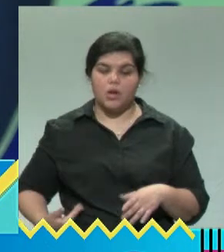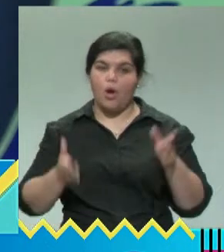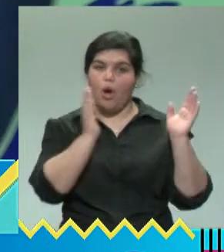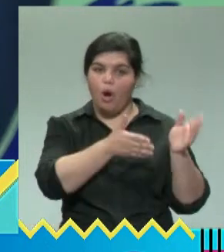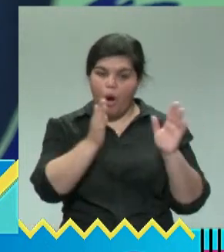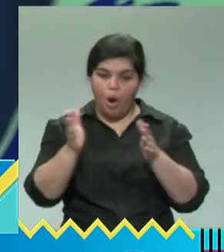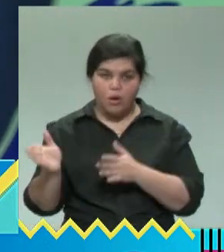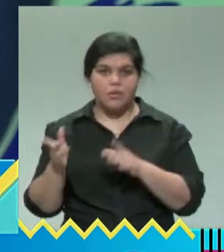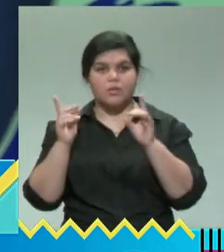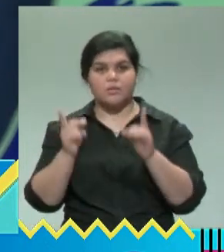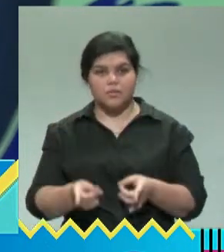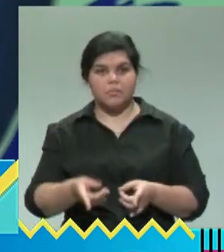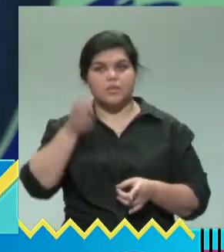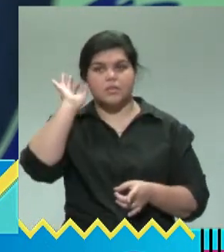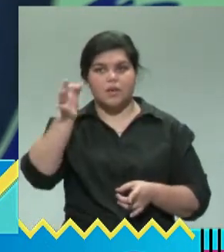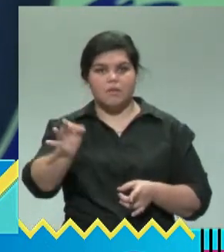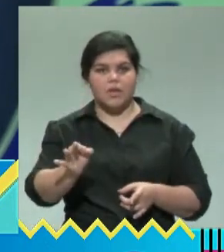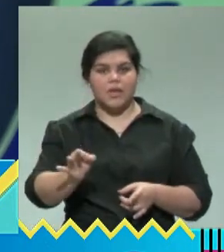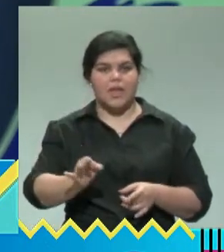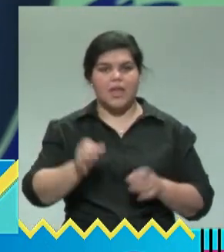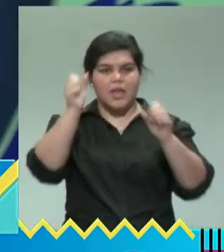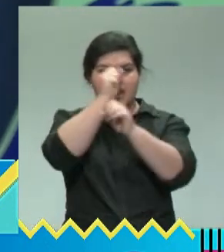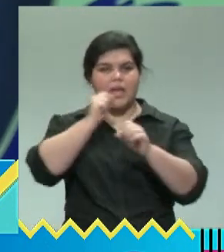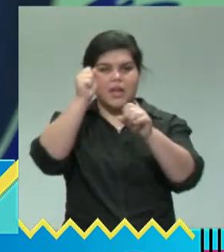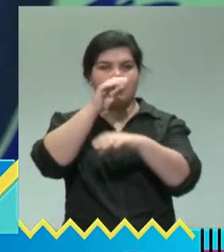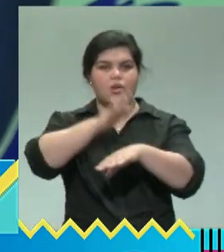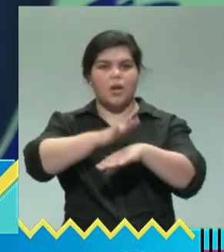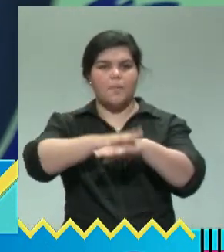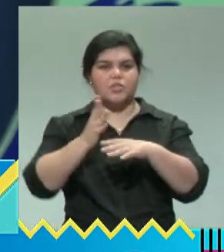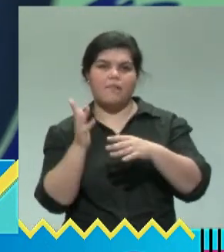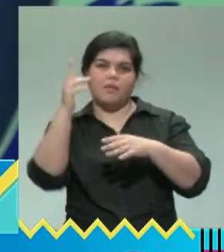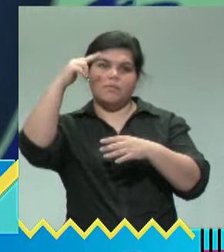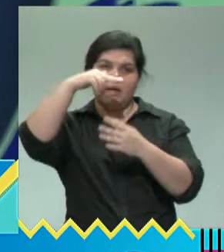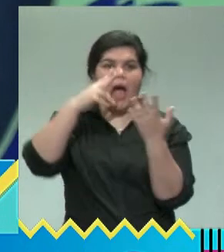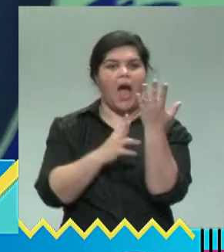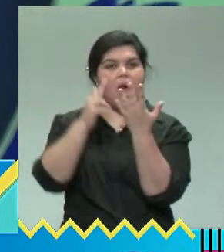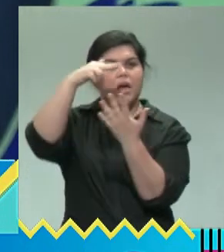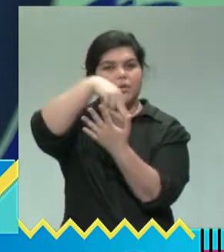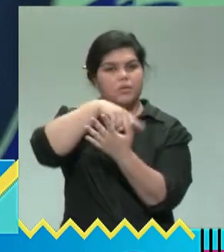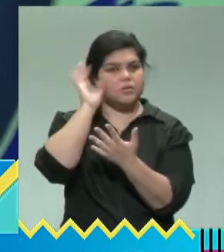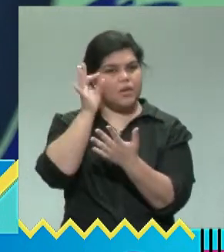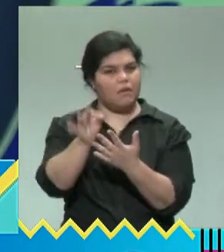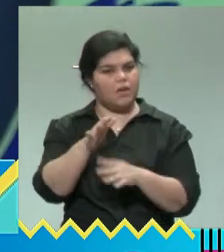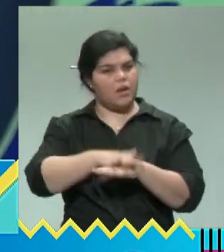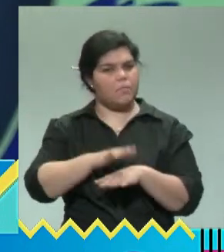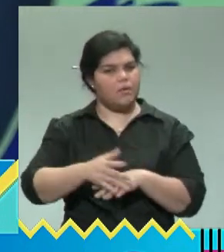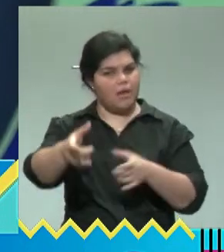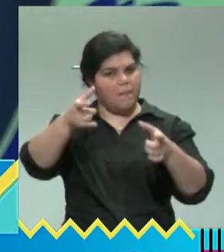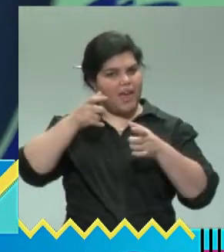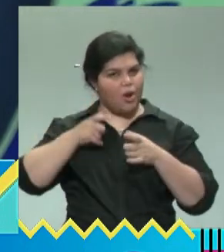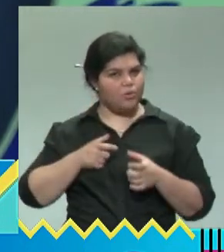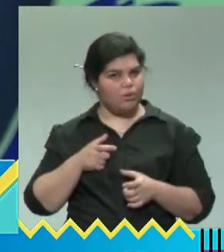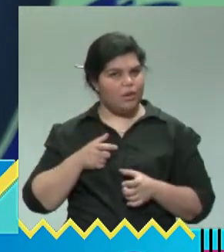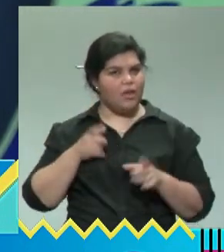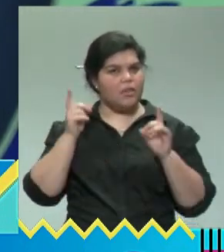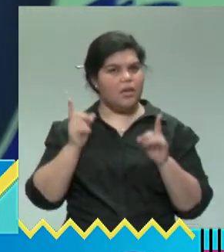y que cada ingeniero forestal que está a cargo de una de estas tareas también sienta la responsabilidad de que lo estamos mirando, lo estamos observando y que